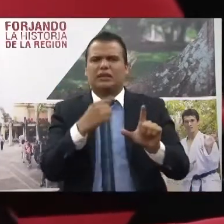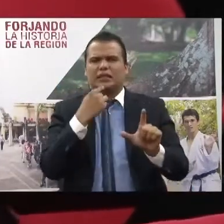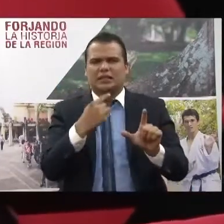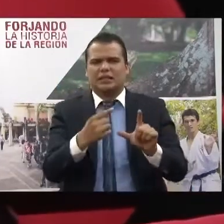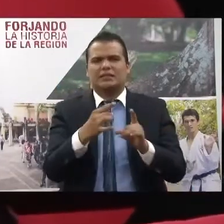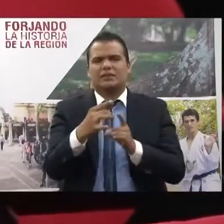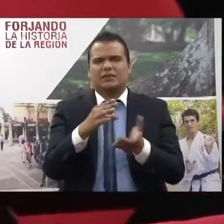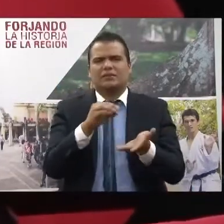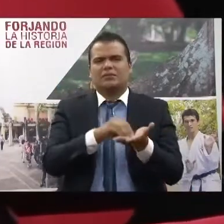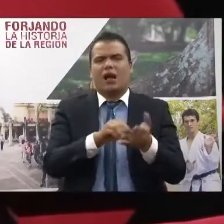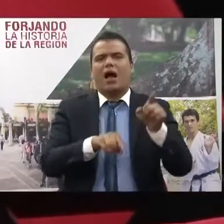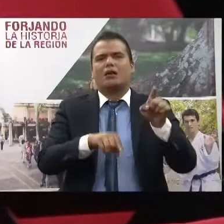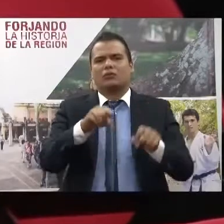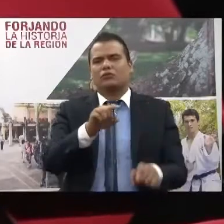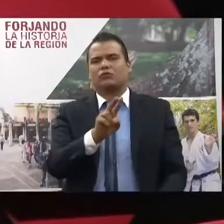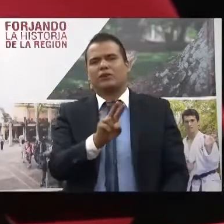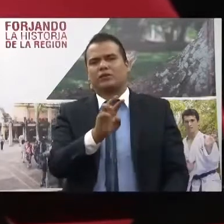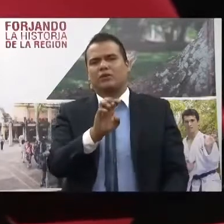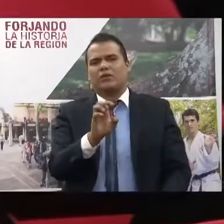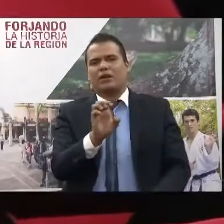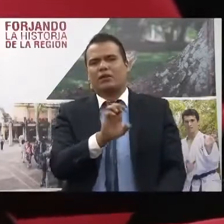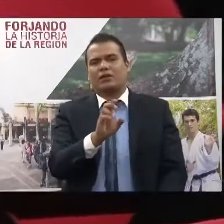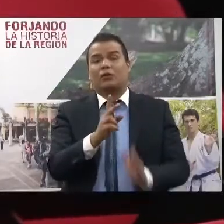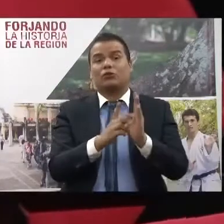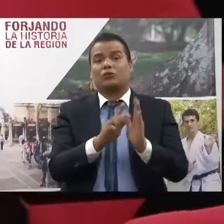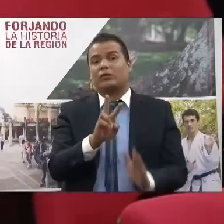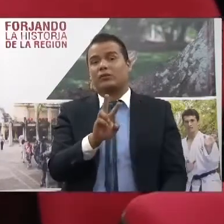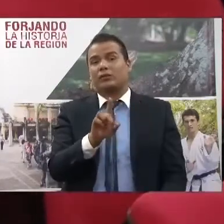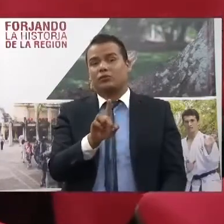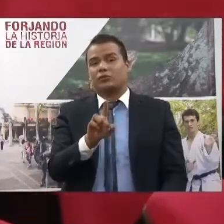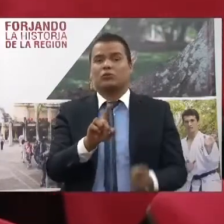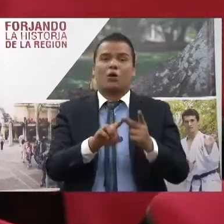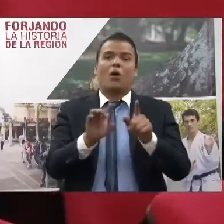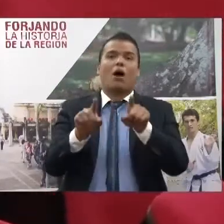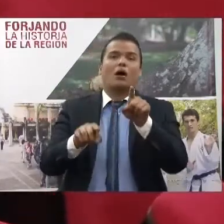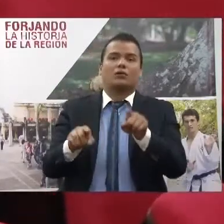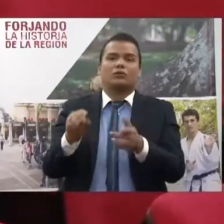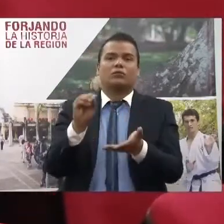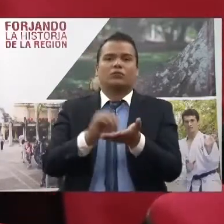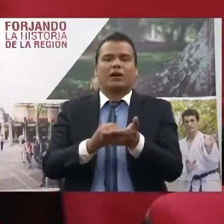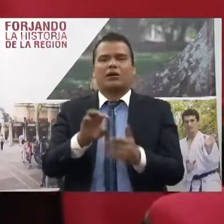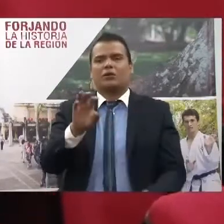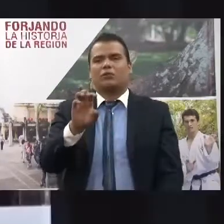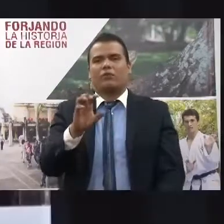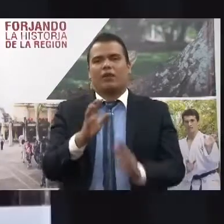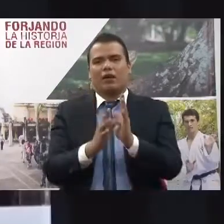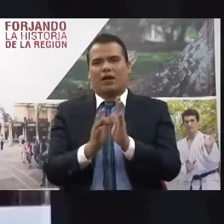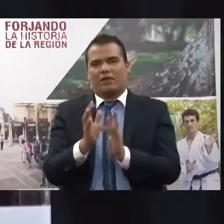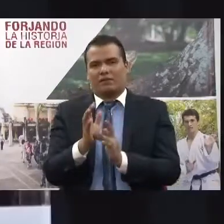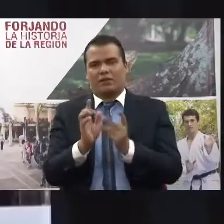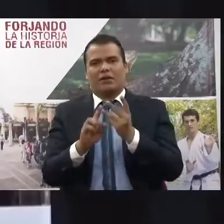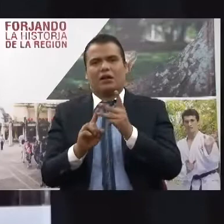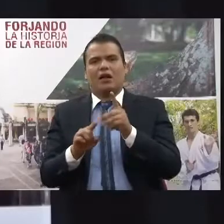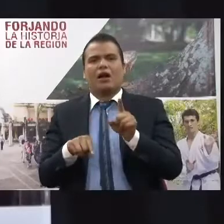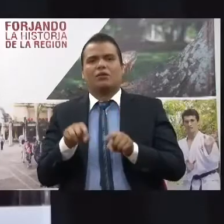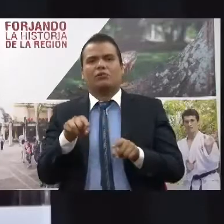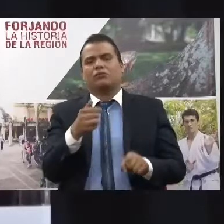del 29 de enero de 2021, otros el 9 de abril y otros